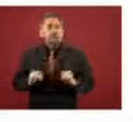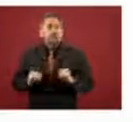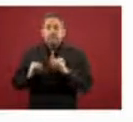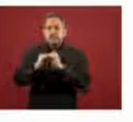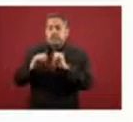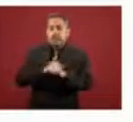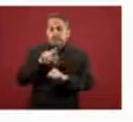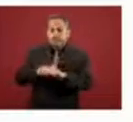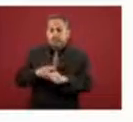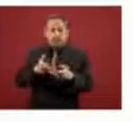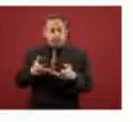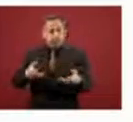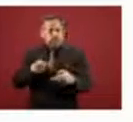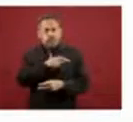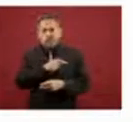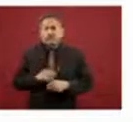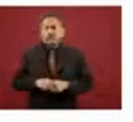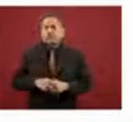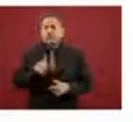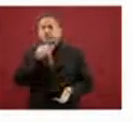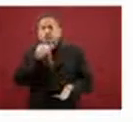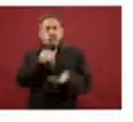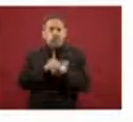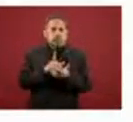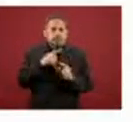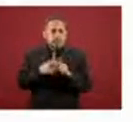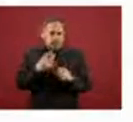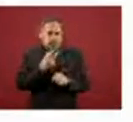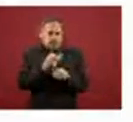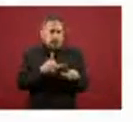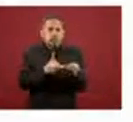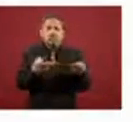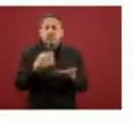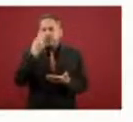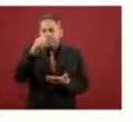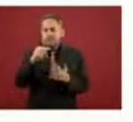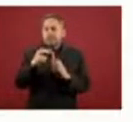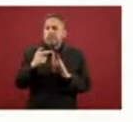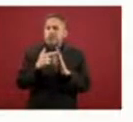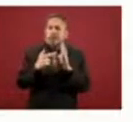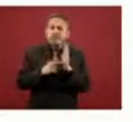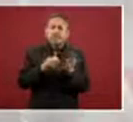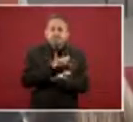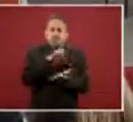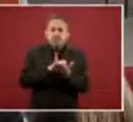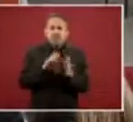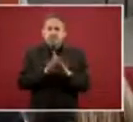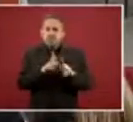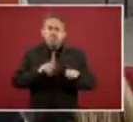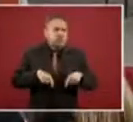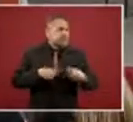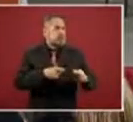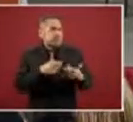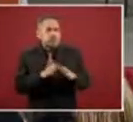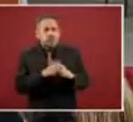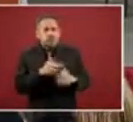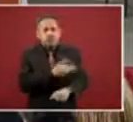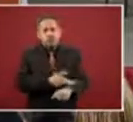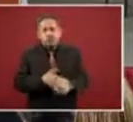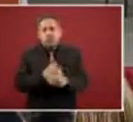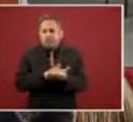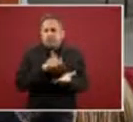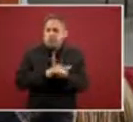Suelo Sustentable con alrededor de 7.000 acciones de regularización del suelo. Asimismo, buscamos que